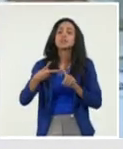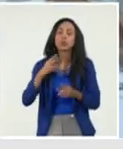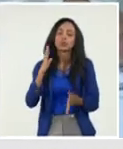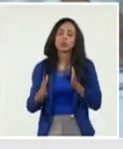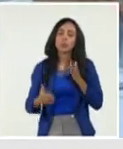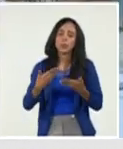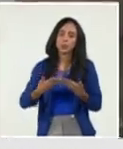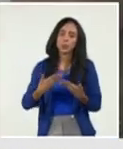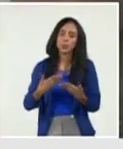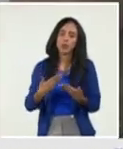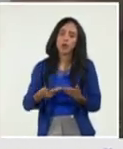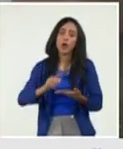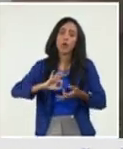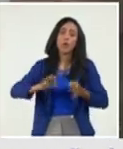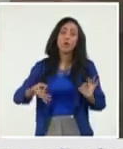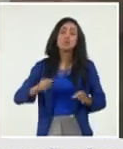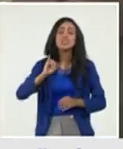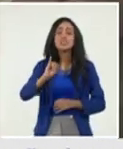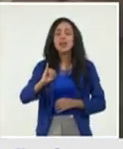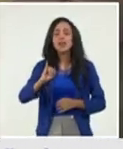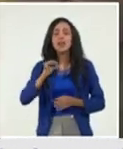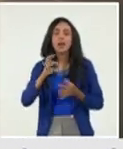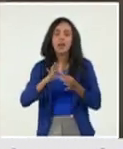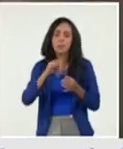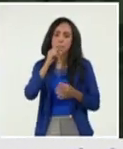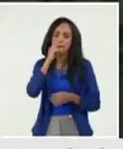liudmila talancón sistema informativo de la televisión cubana